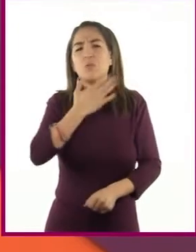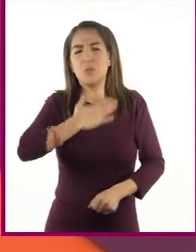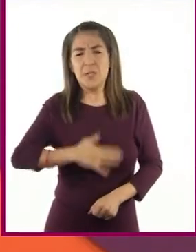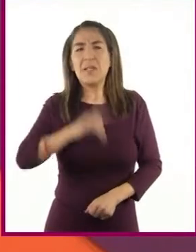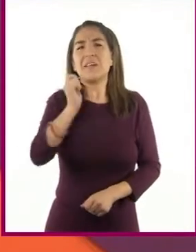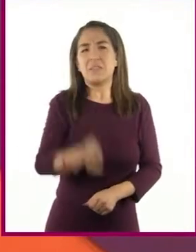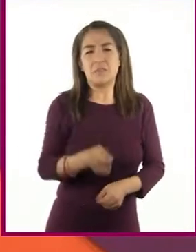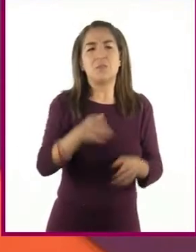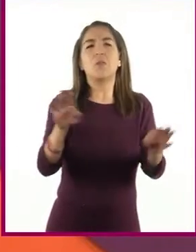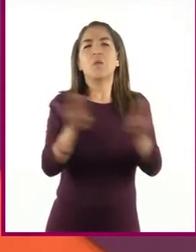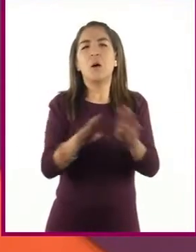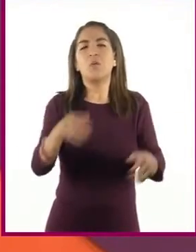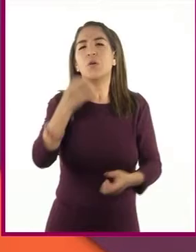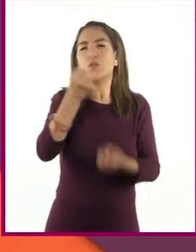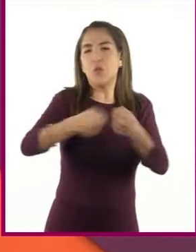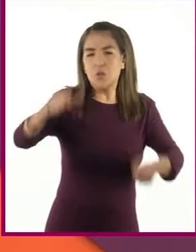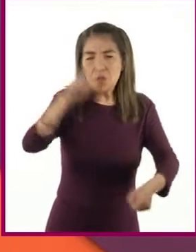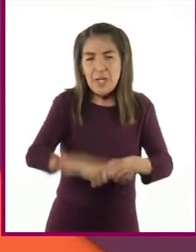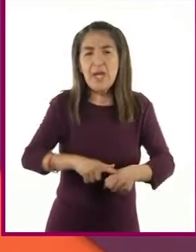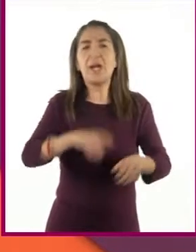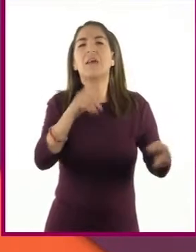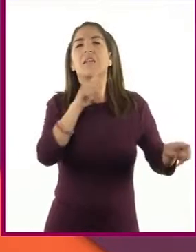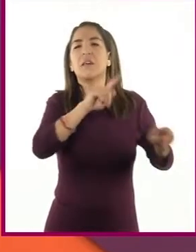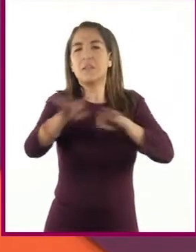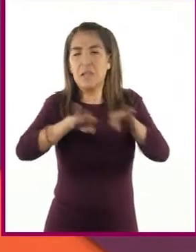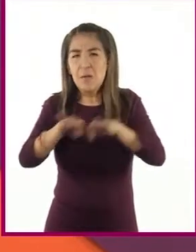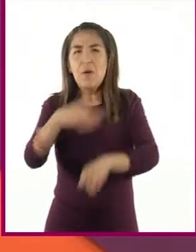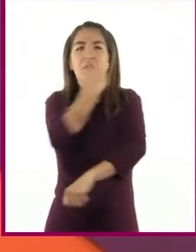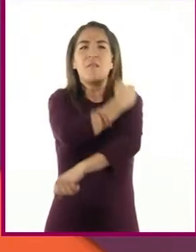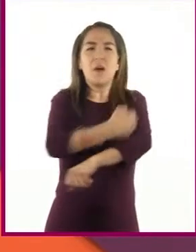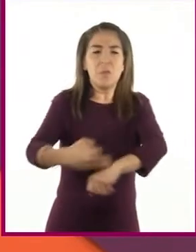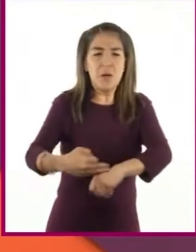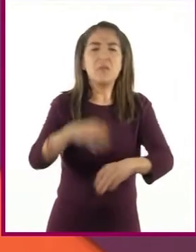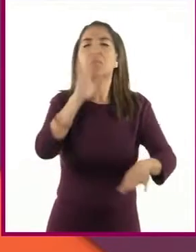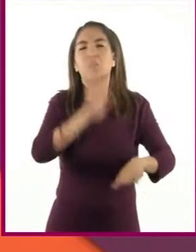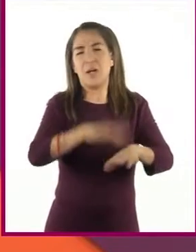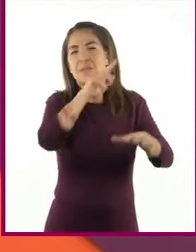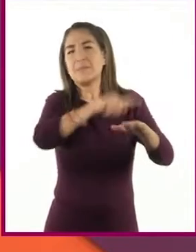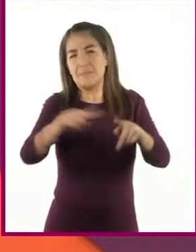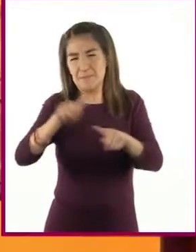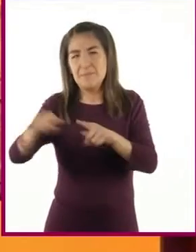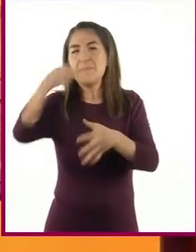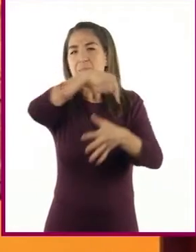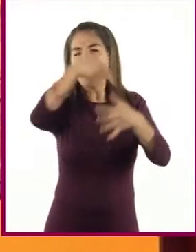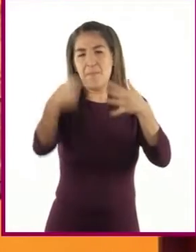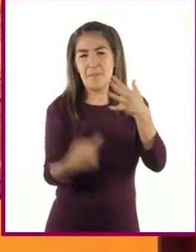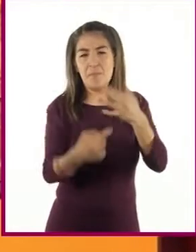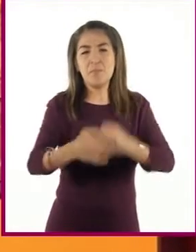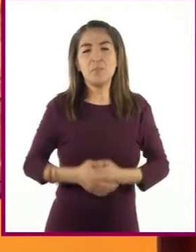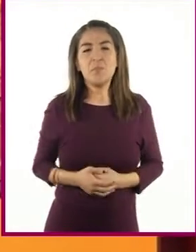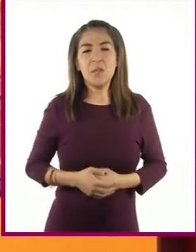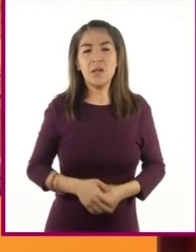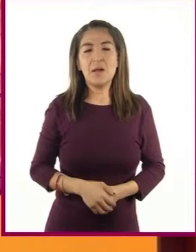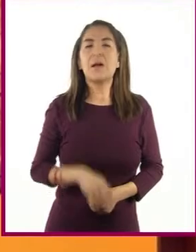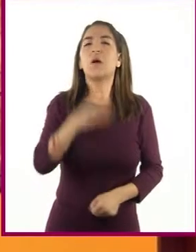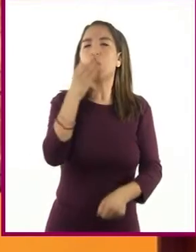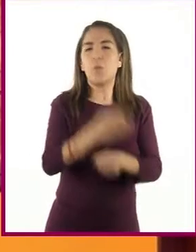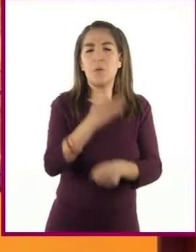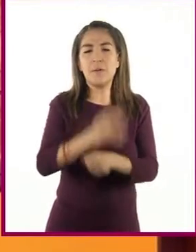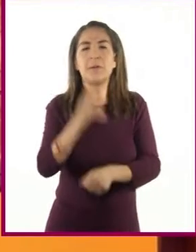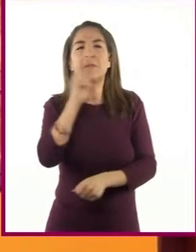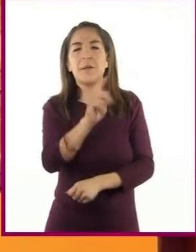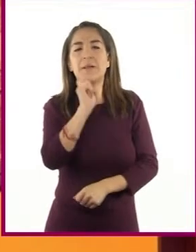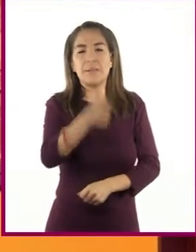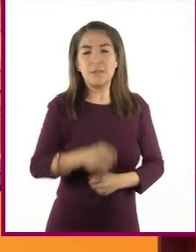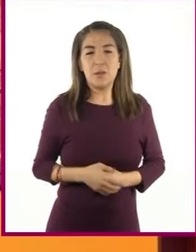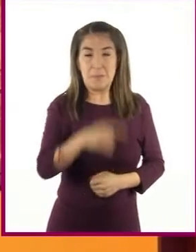el social, el laboral, el familiar, entre otros muchos más. Podemos ver que,